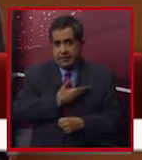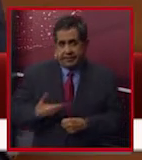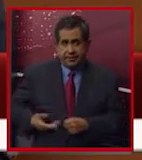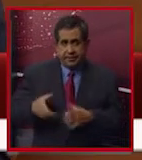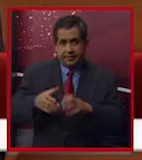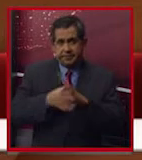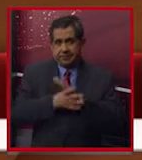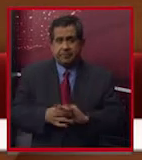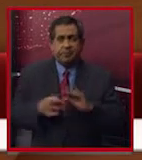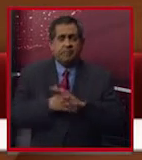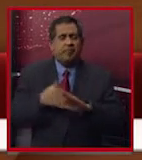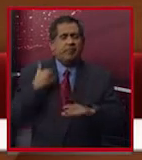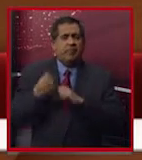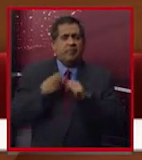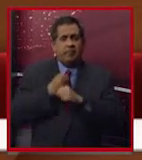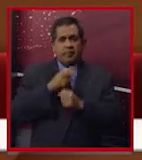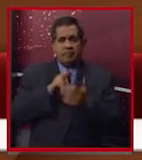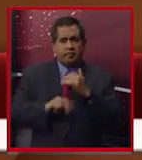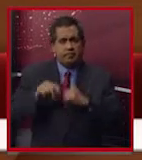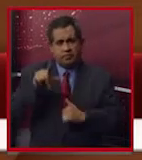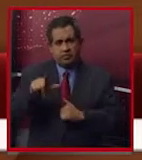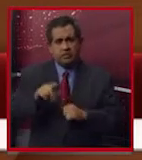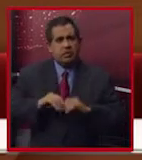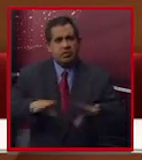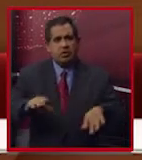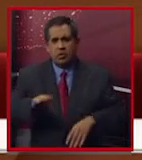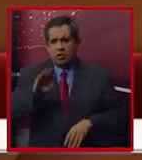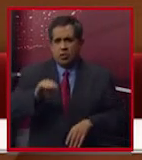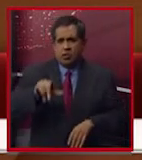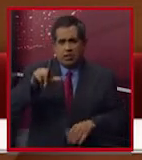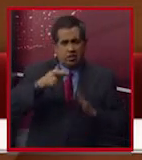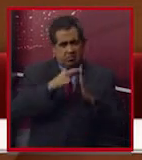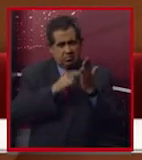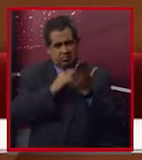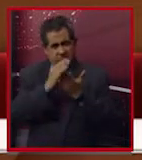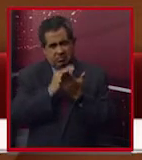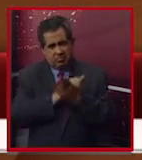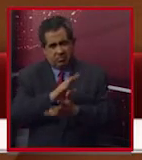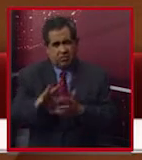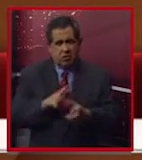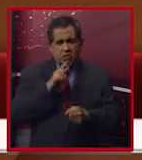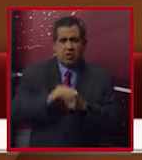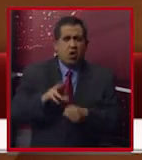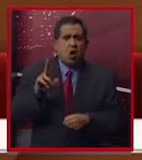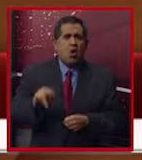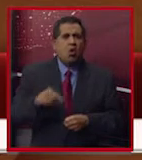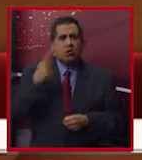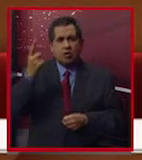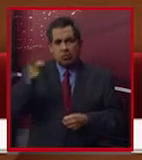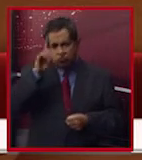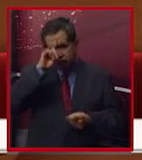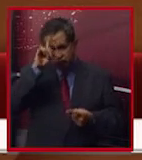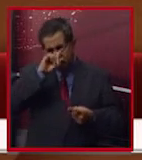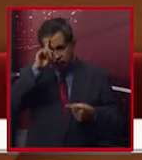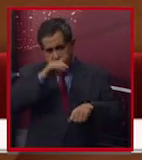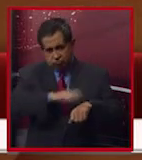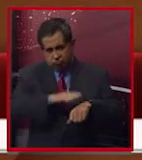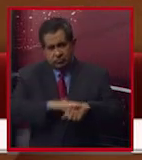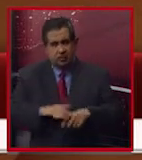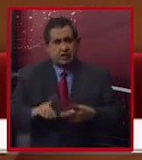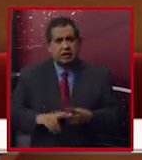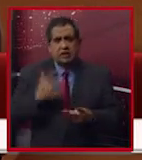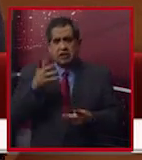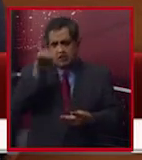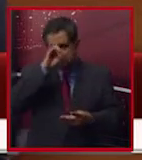este organismo refirió que en el 2017 se emitieron 97 instrumentos recomendatorios, que comprenden 81 recomendaciones